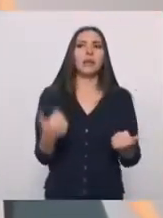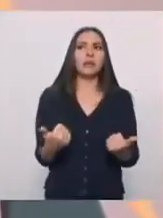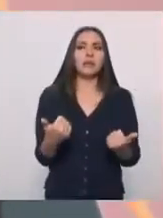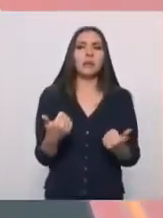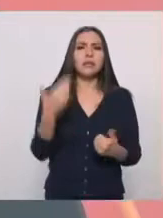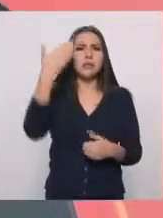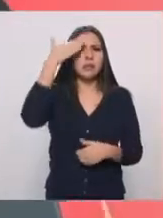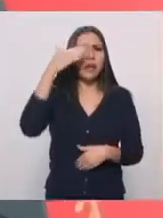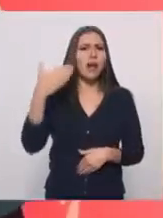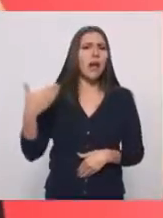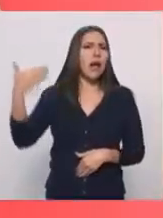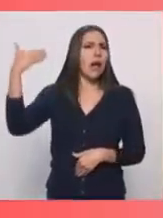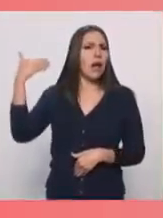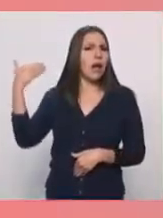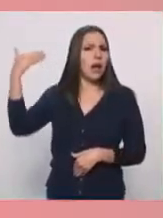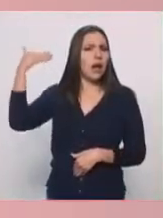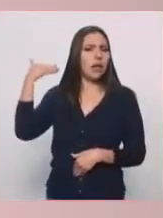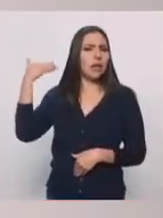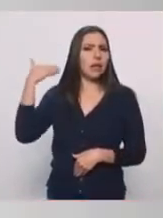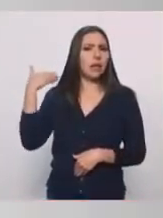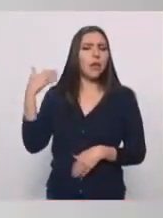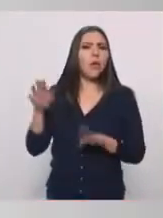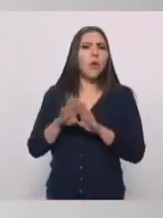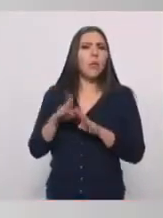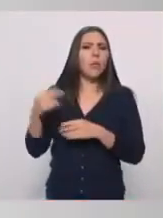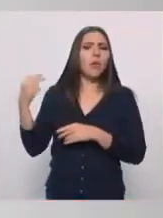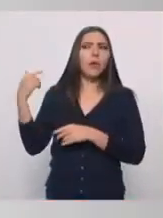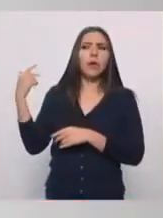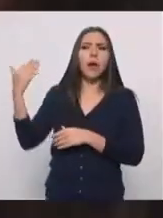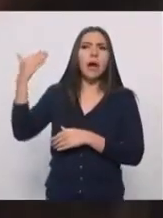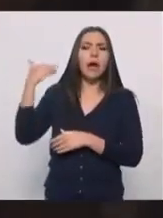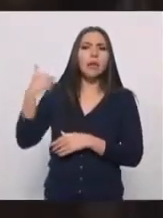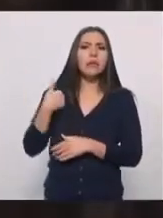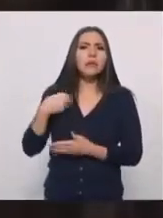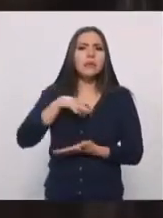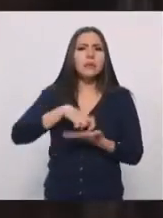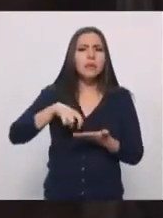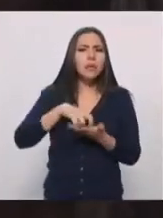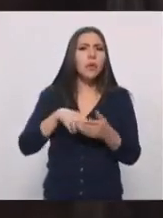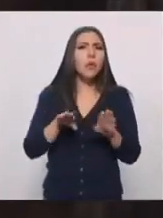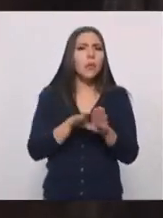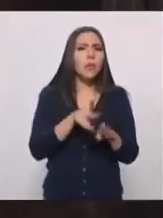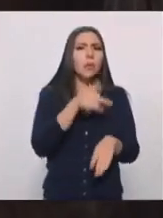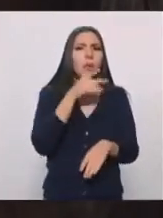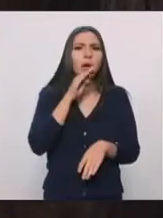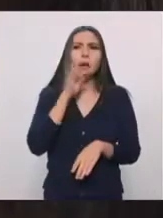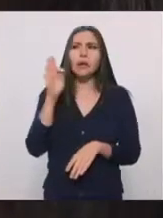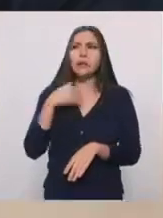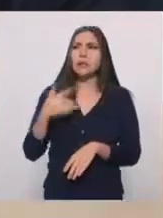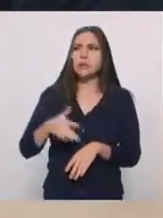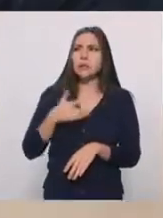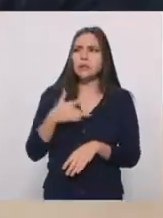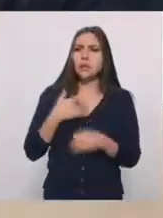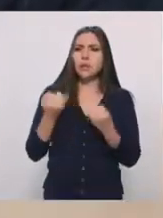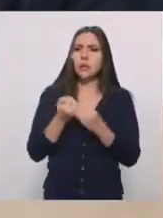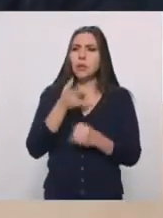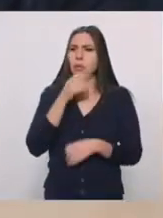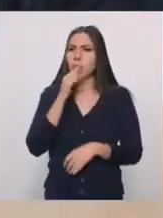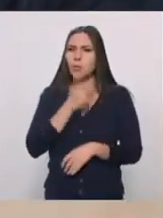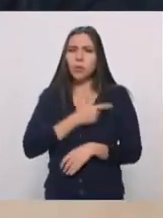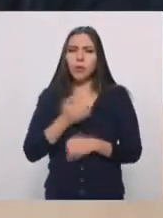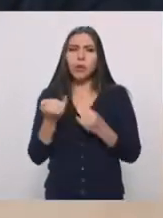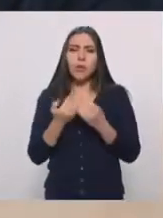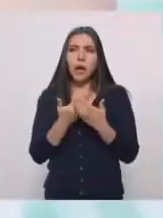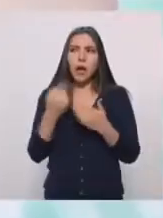anteriores, cómo nosotros pudimos haber vivido justamente a estos padres que en algún momento nos pudieron haber hecho daño, Y